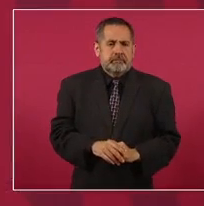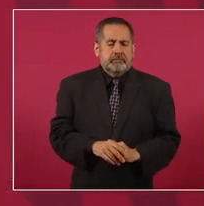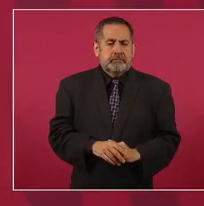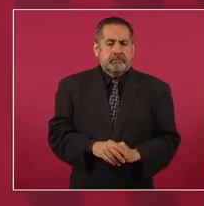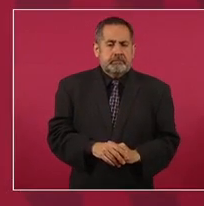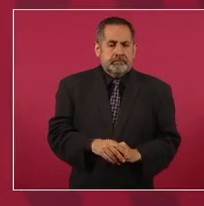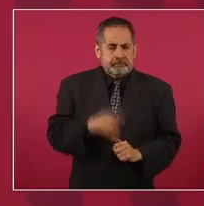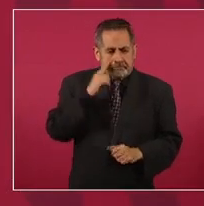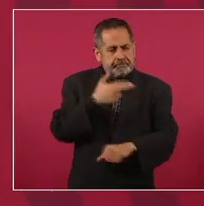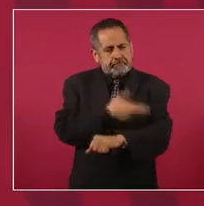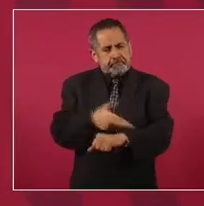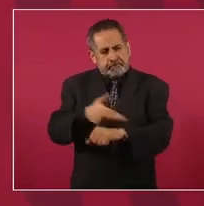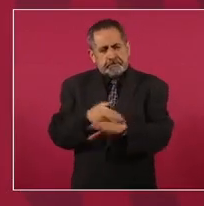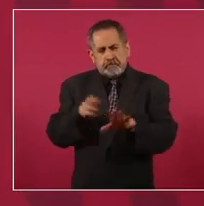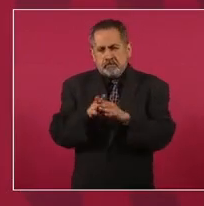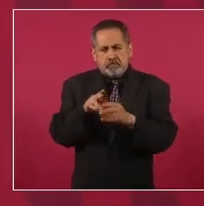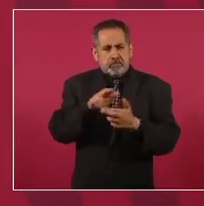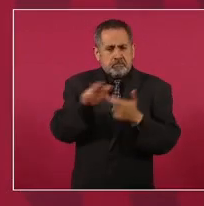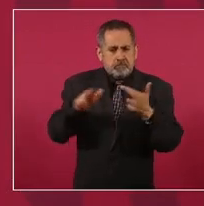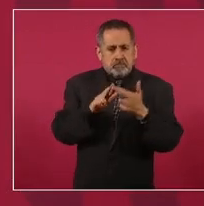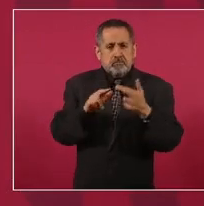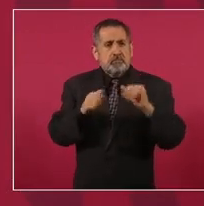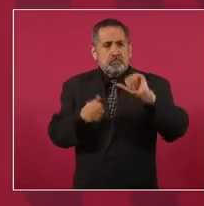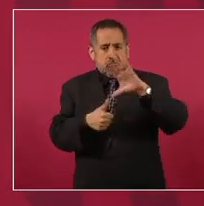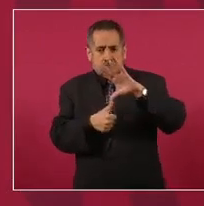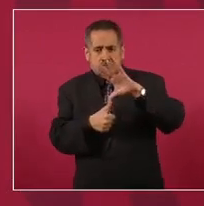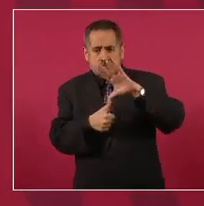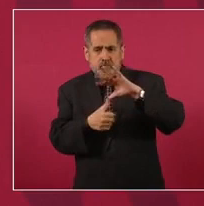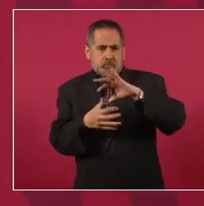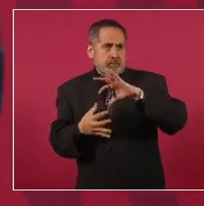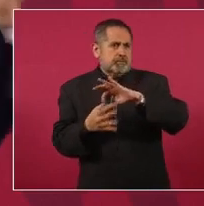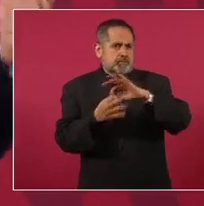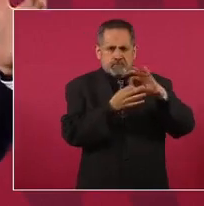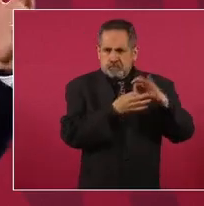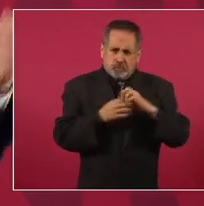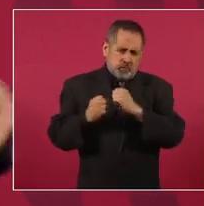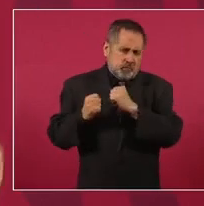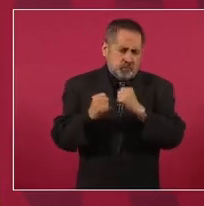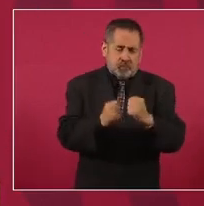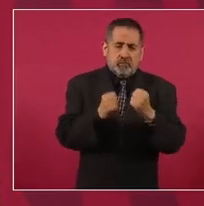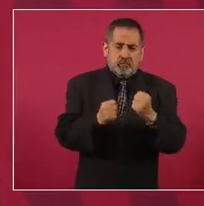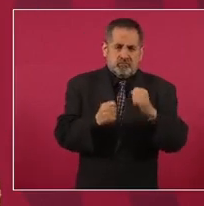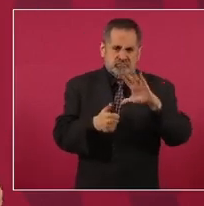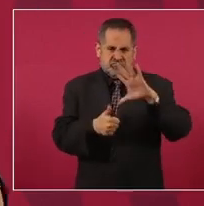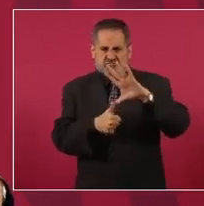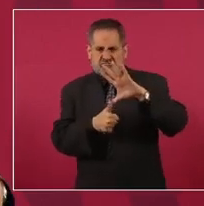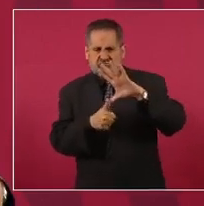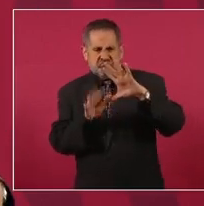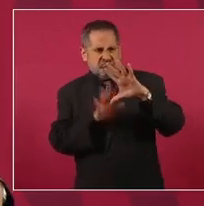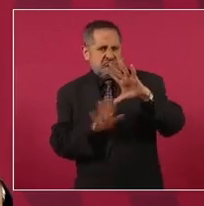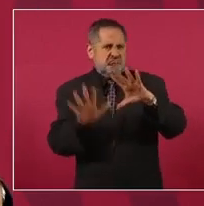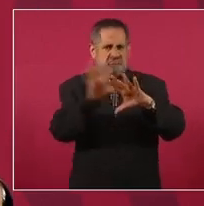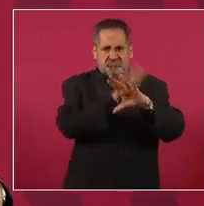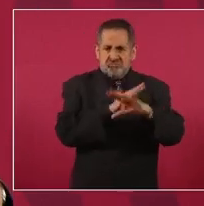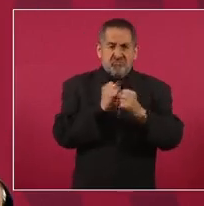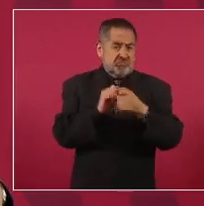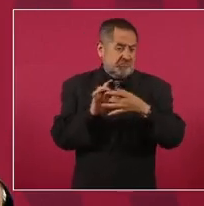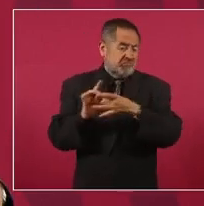al fortalecimiento de la región en el mundo, todo lo que es América del